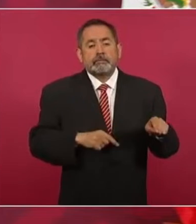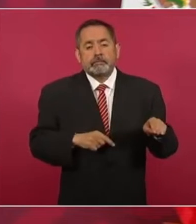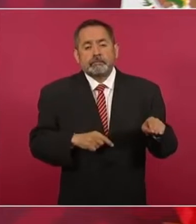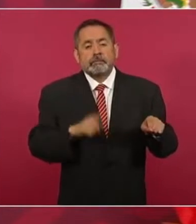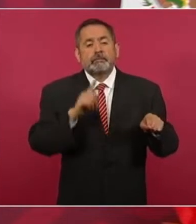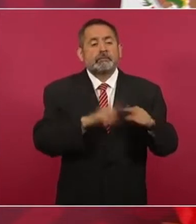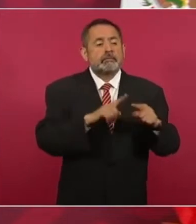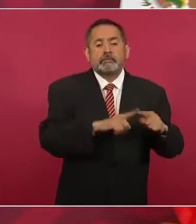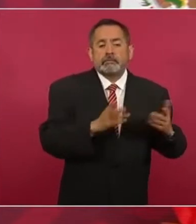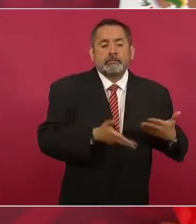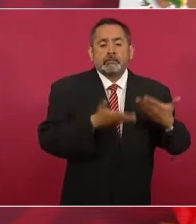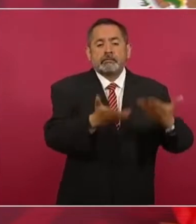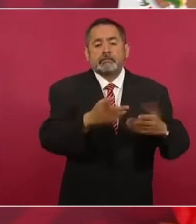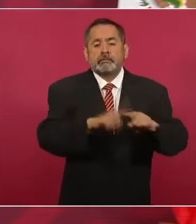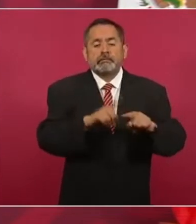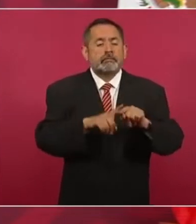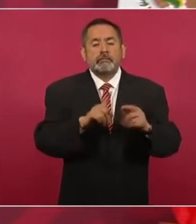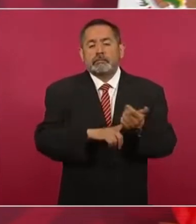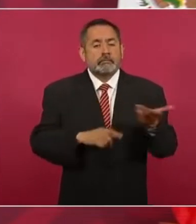lo ofrecen